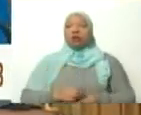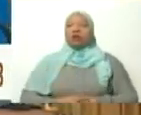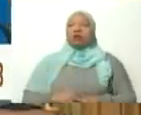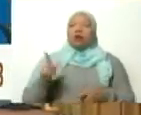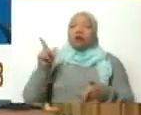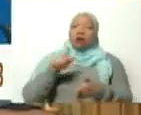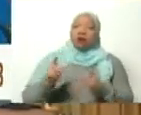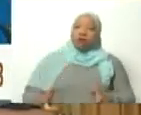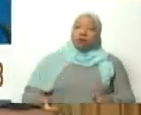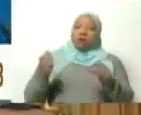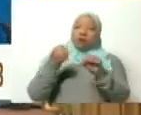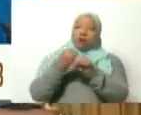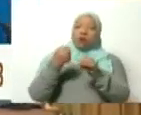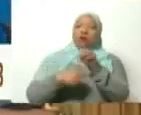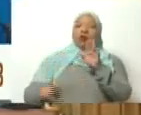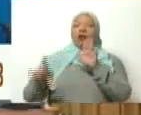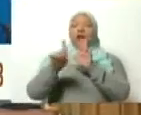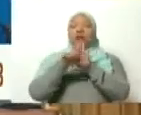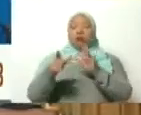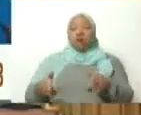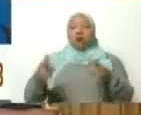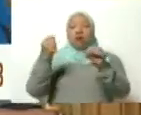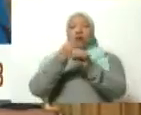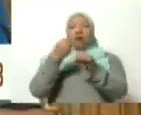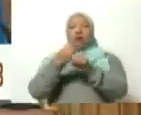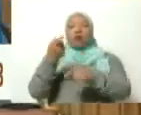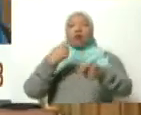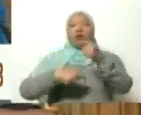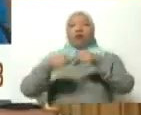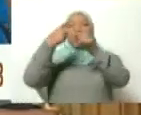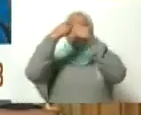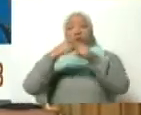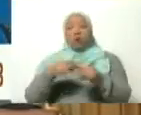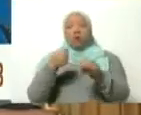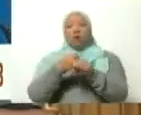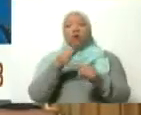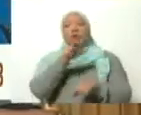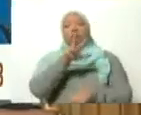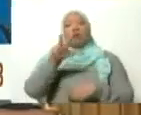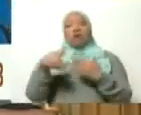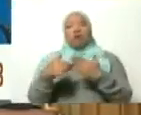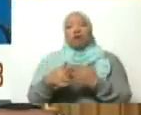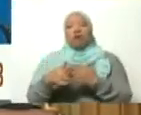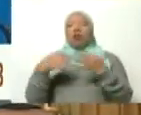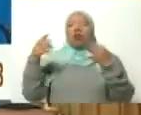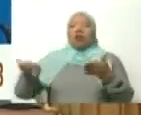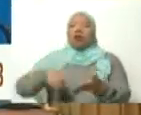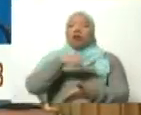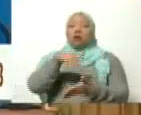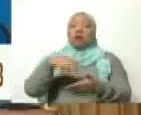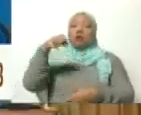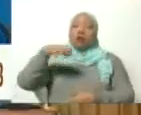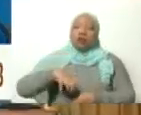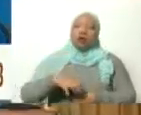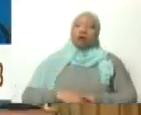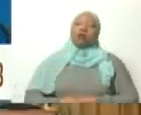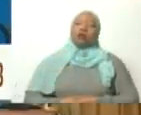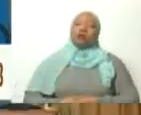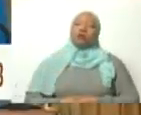aprobación, que es la ley de armonización tributaria entre el nivel nacional, los estados